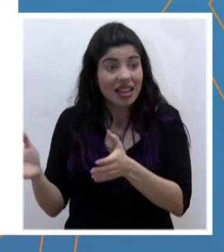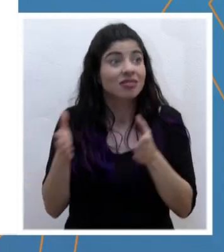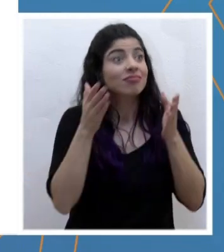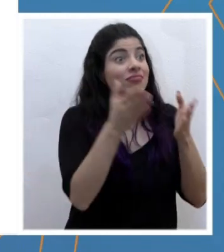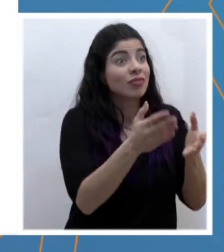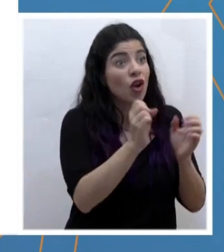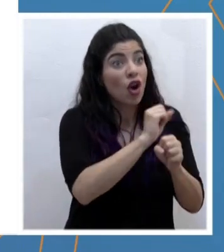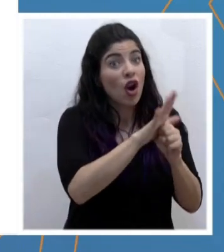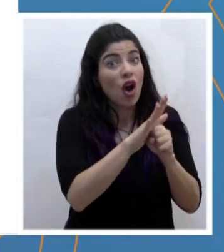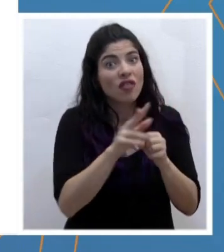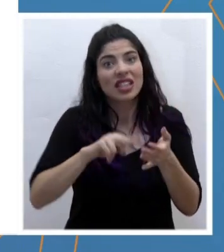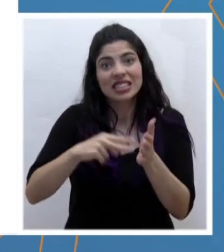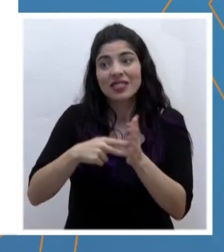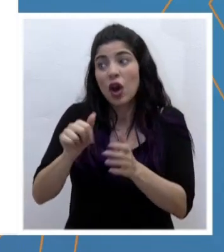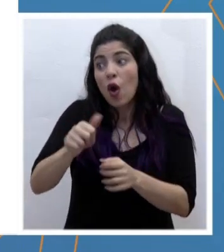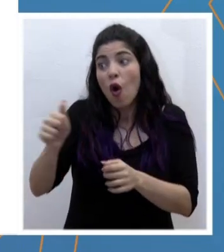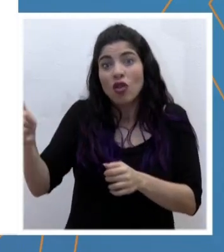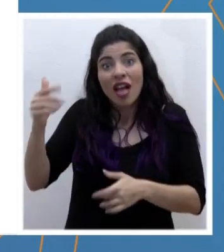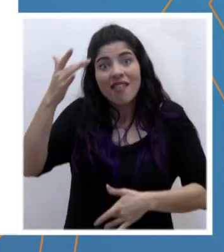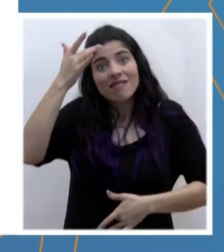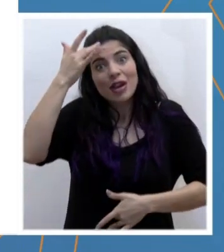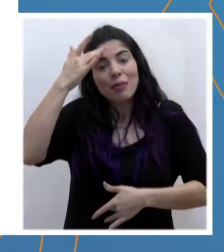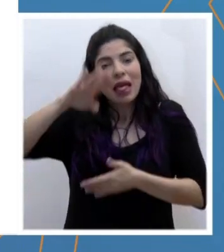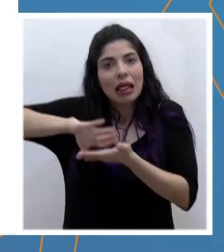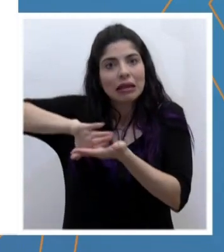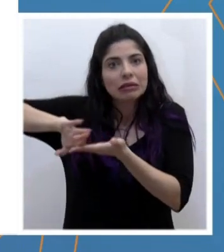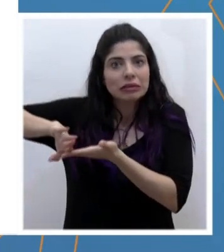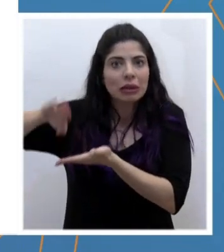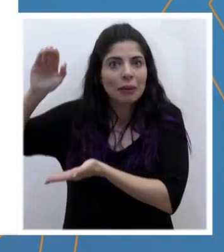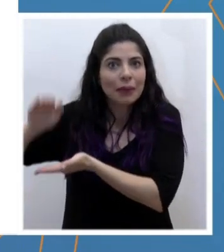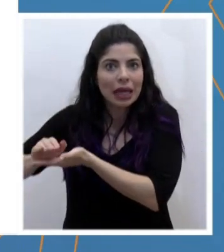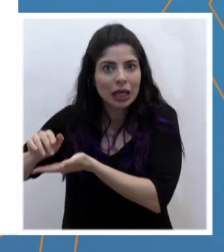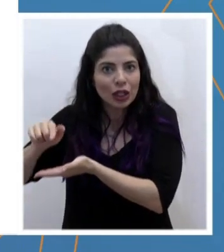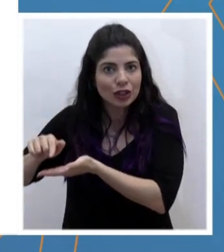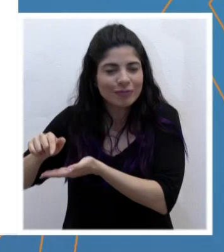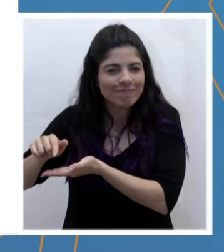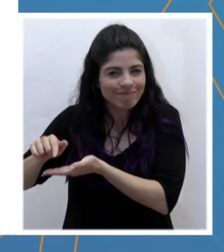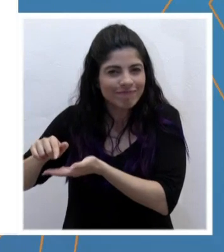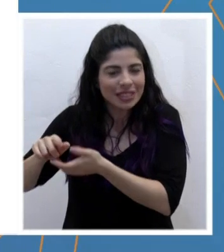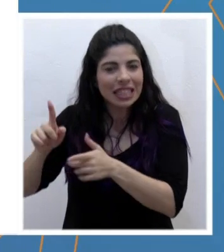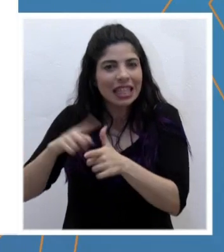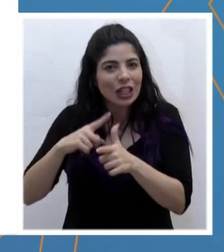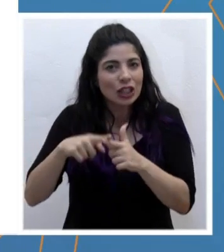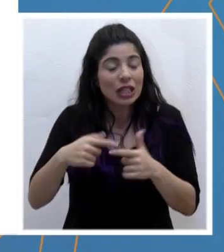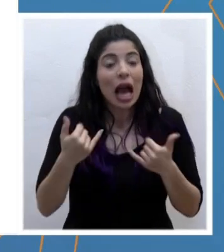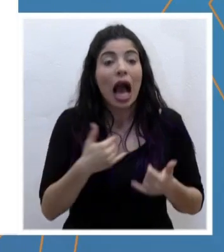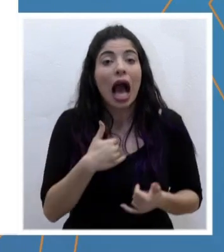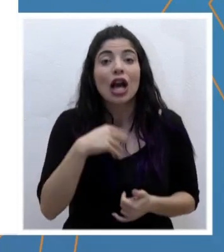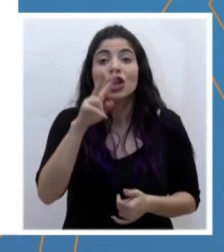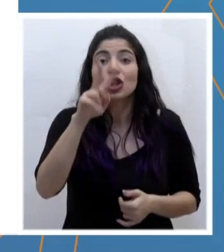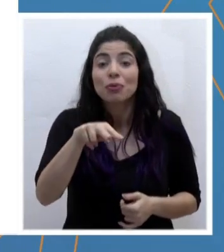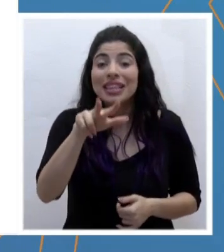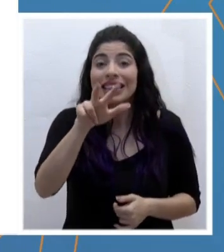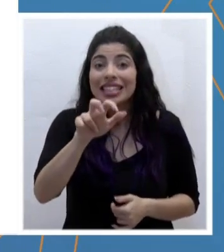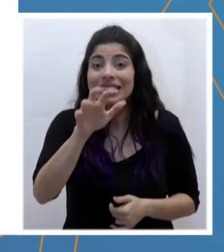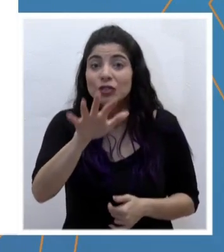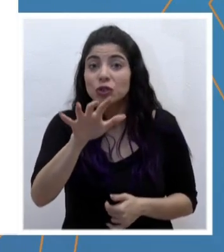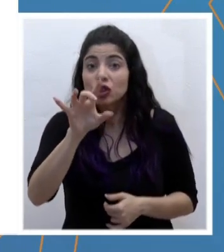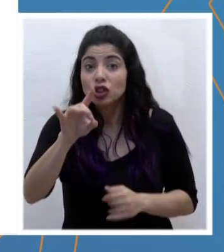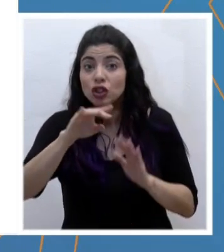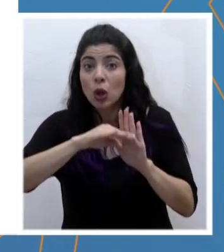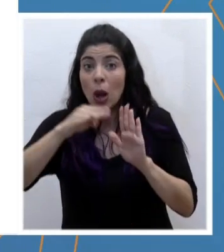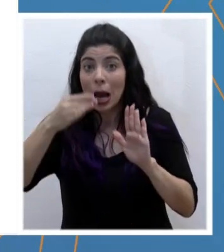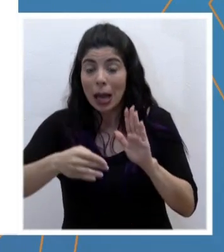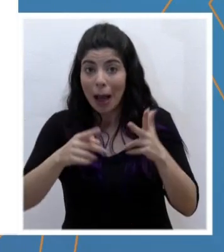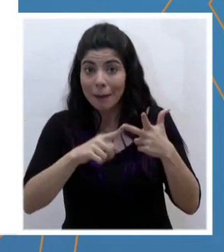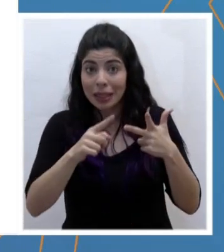la atención de todas las patologías habituales que les hablé anteriormente. Y contamos con 2.358 camas que tienen